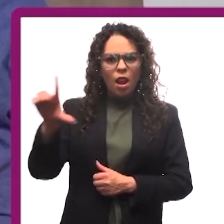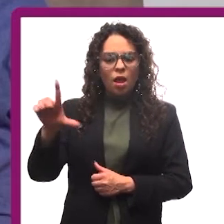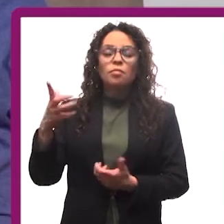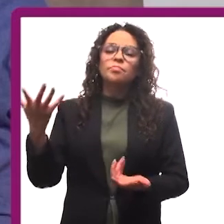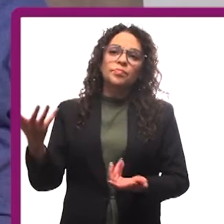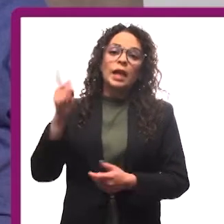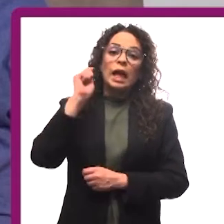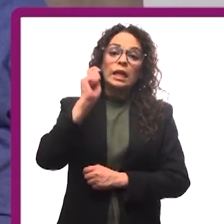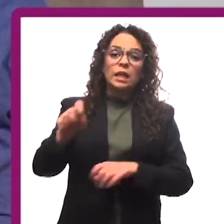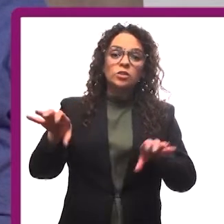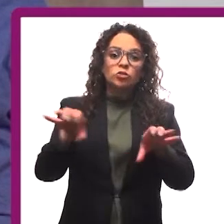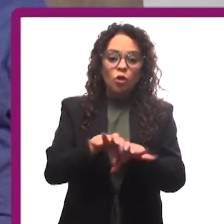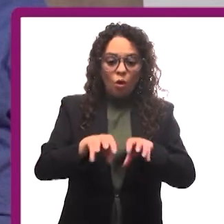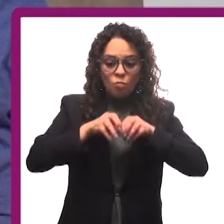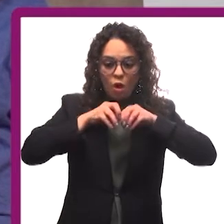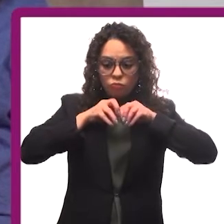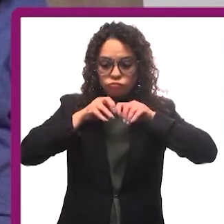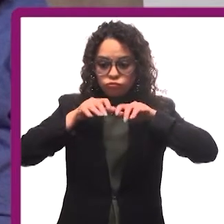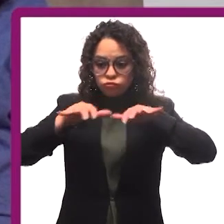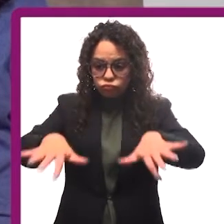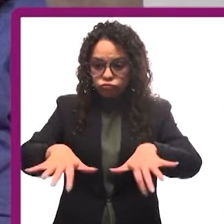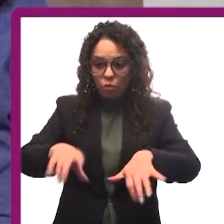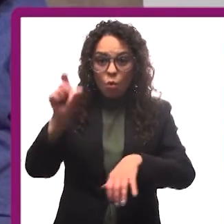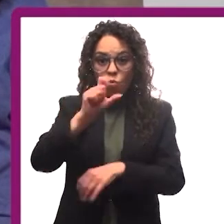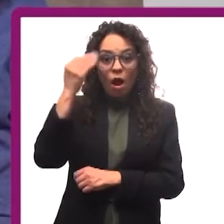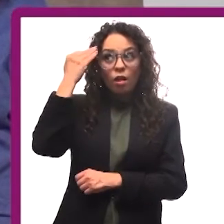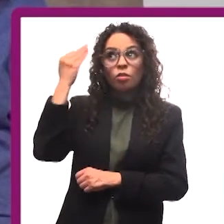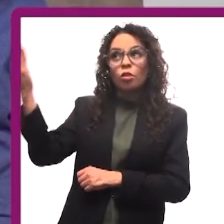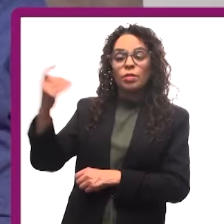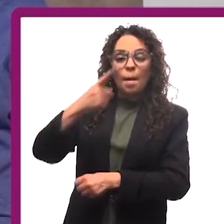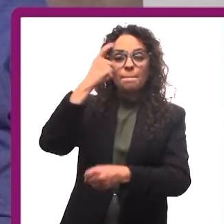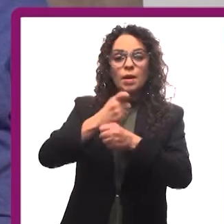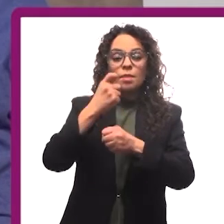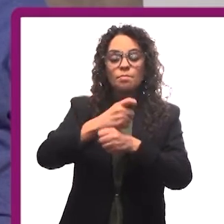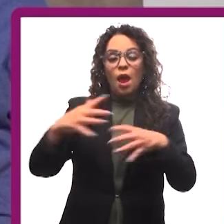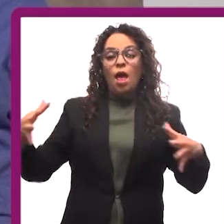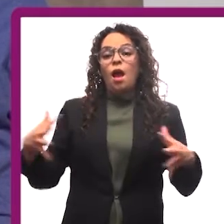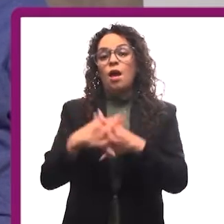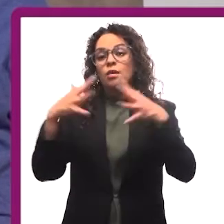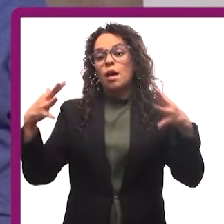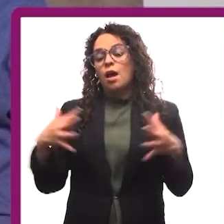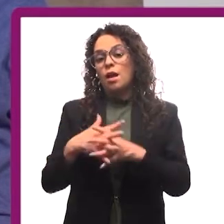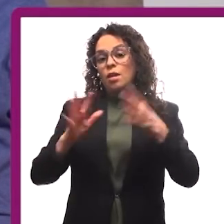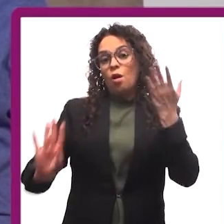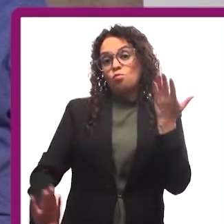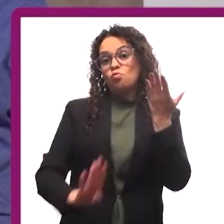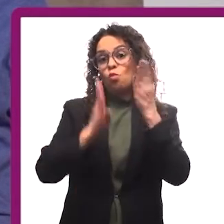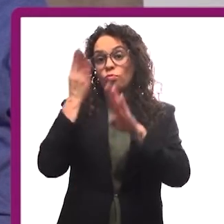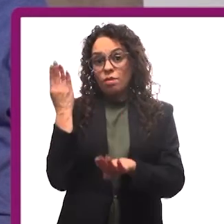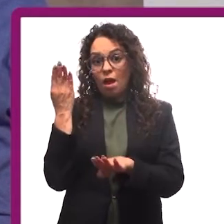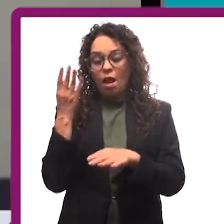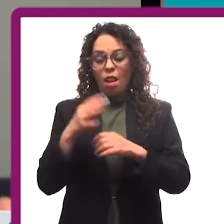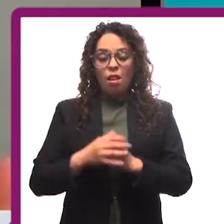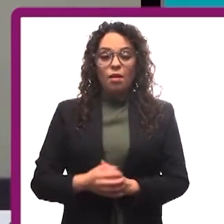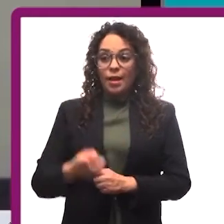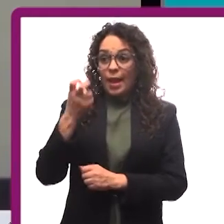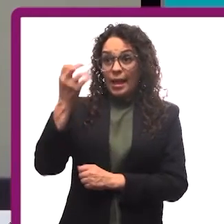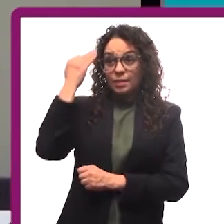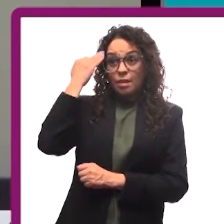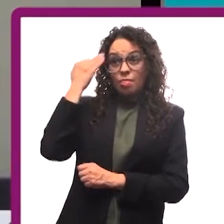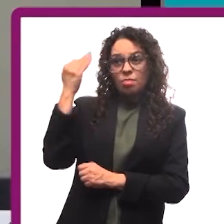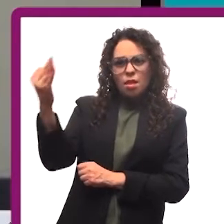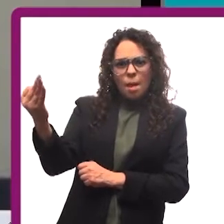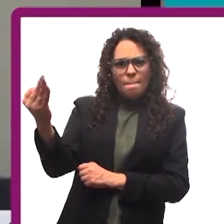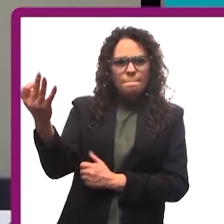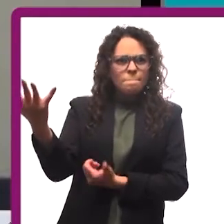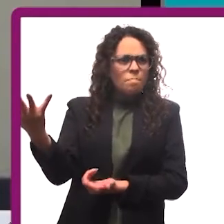de la propaganda en la Primera Guerra Mundial. Al mismo tiempo, era un momento